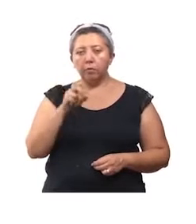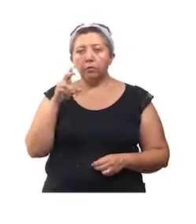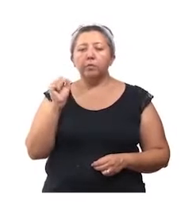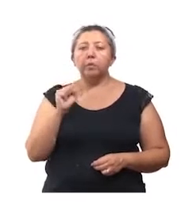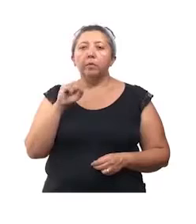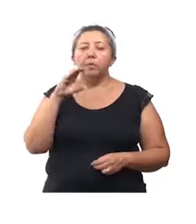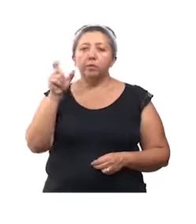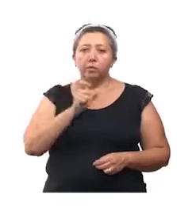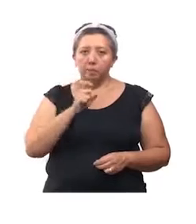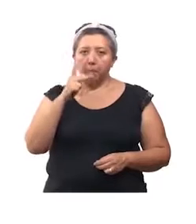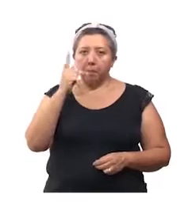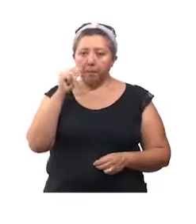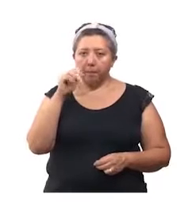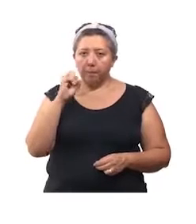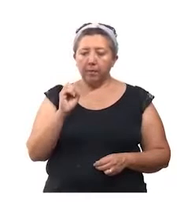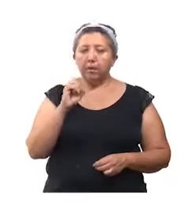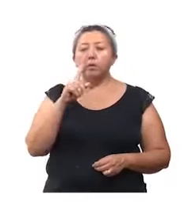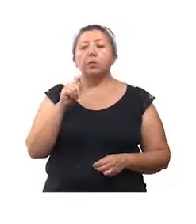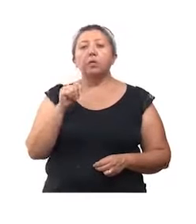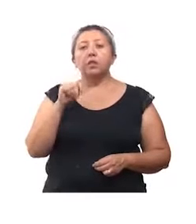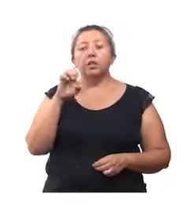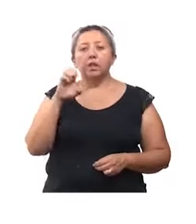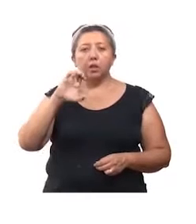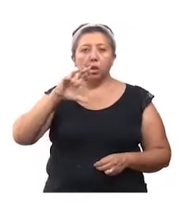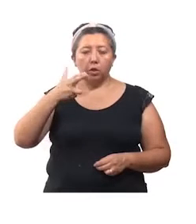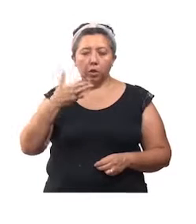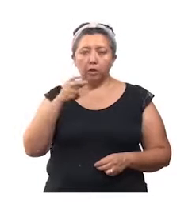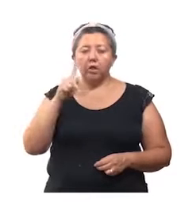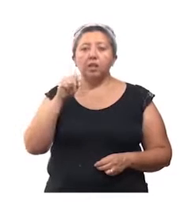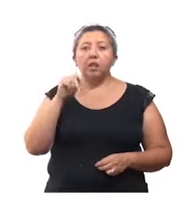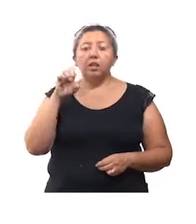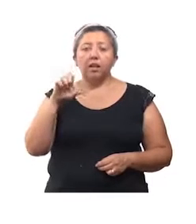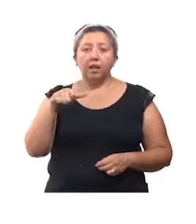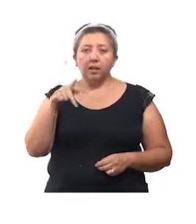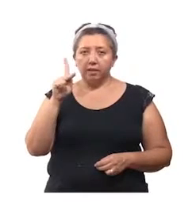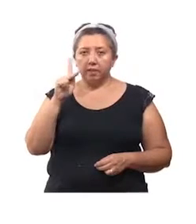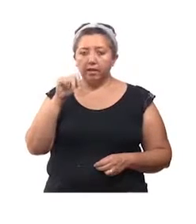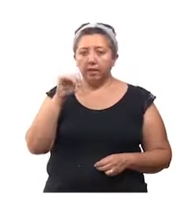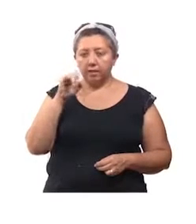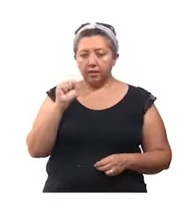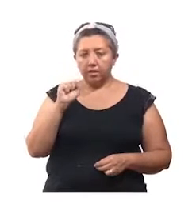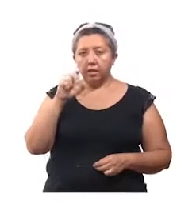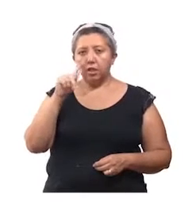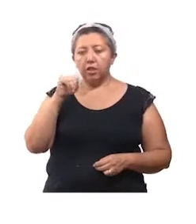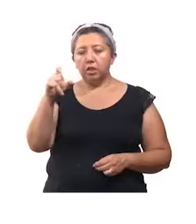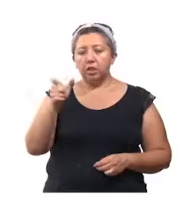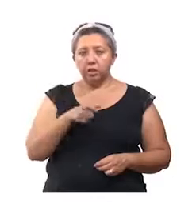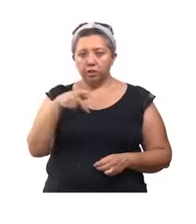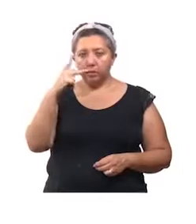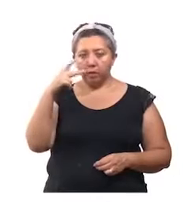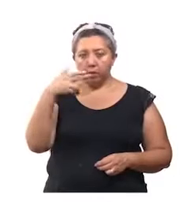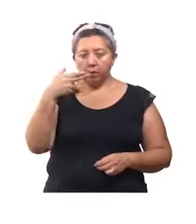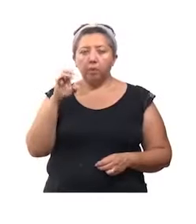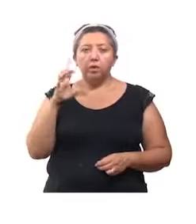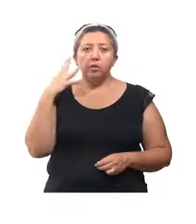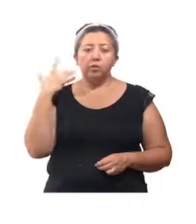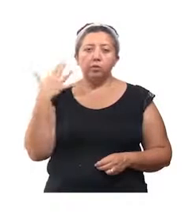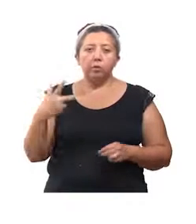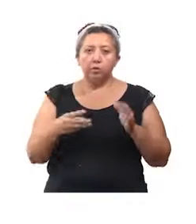Opichen, Oxcuscap, Peto, Tatsiu, Tecó, Tecal de Venegas, Tequit, Tella y Tixpehual. De